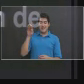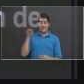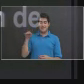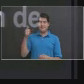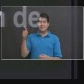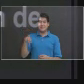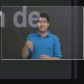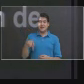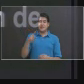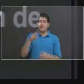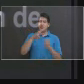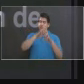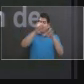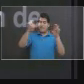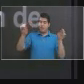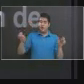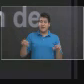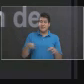Ibsán es una potestad